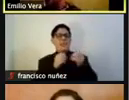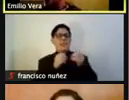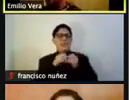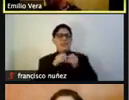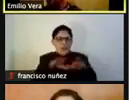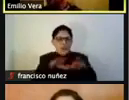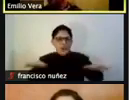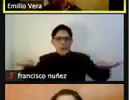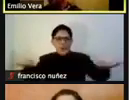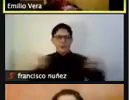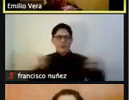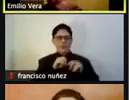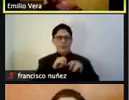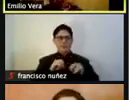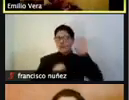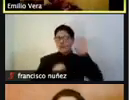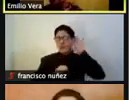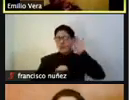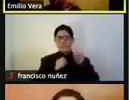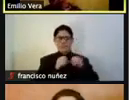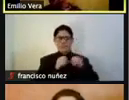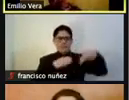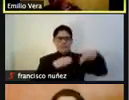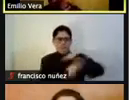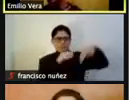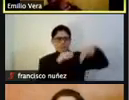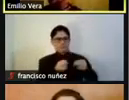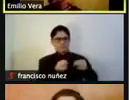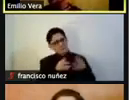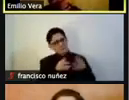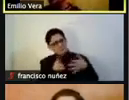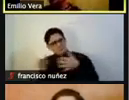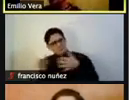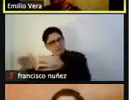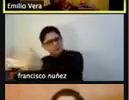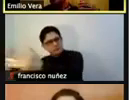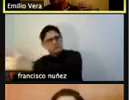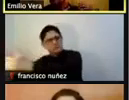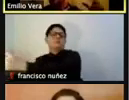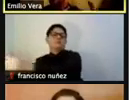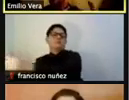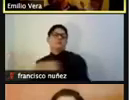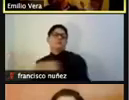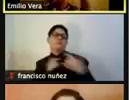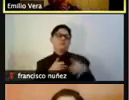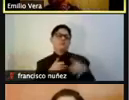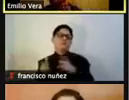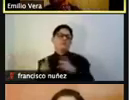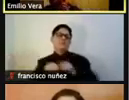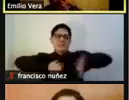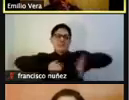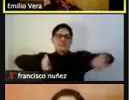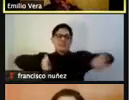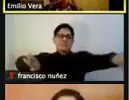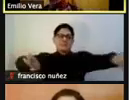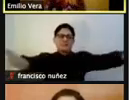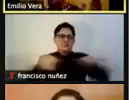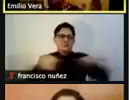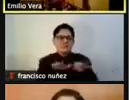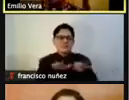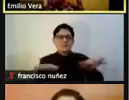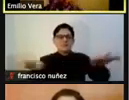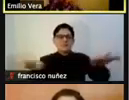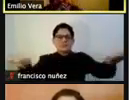distancia, entonces no se acercan, no se acercan. Y más o menos la ruta siempre está despejada. Y como le